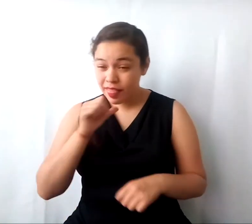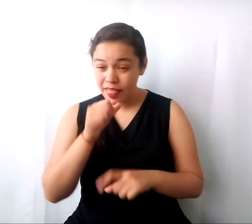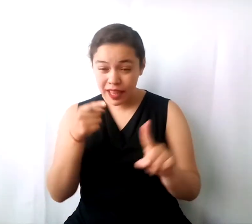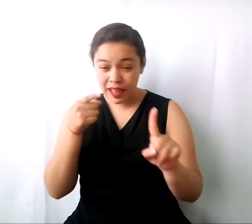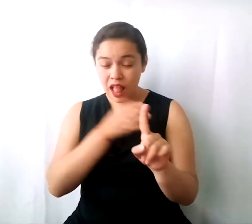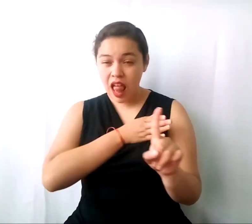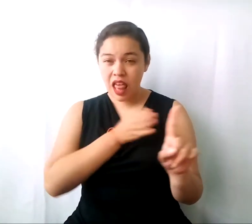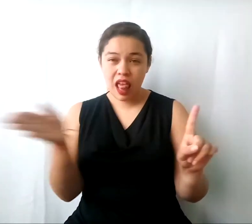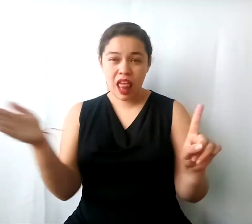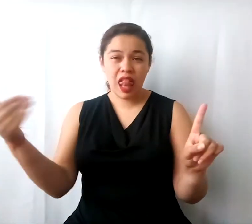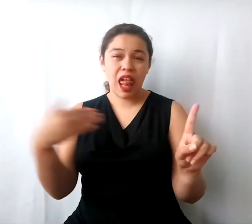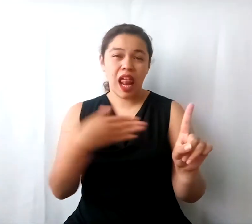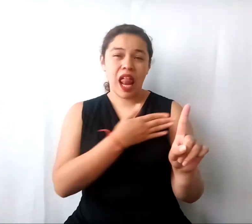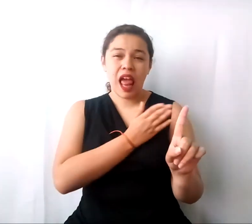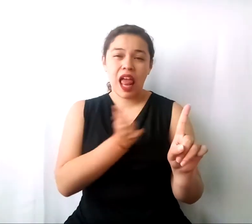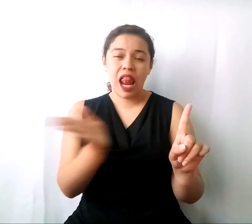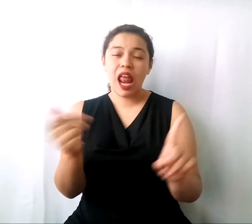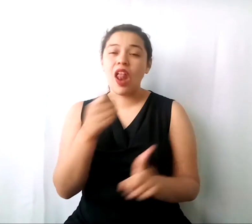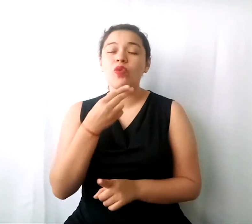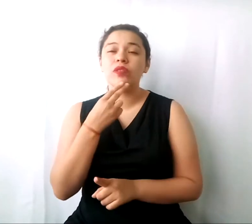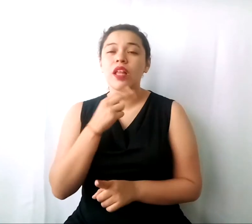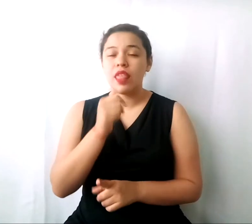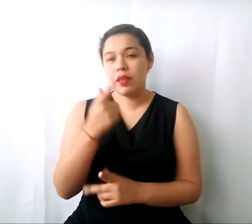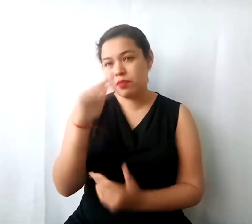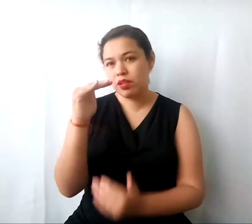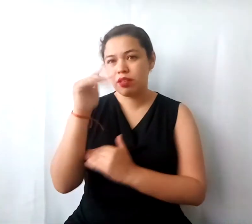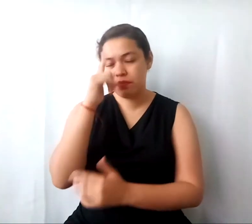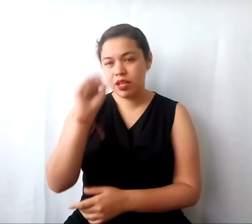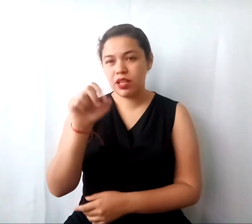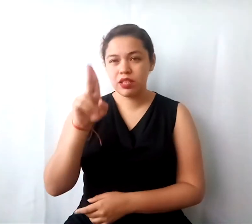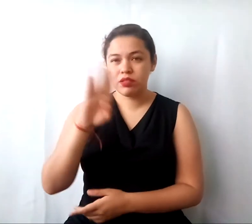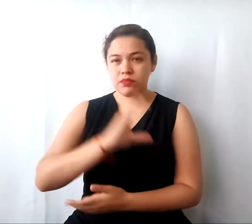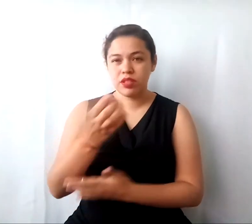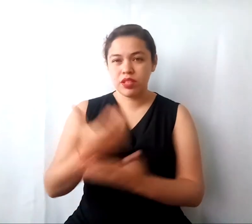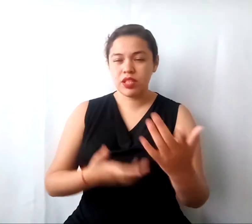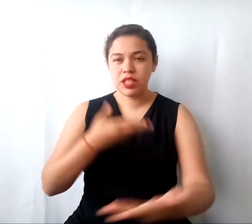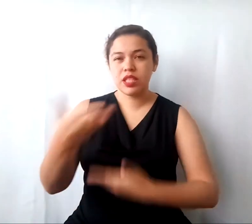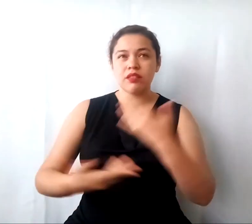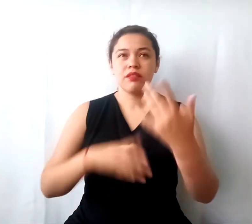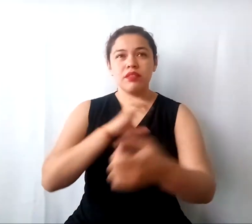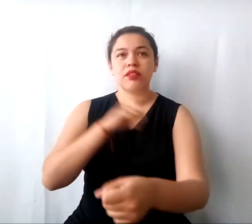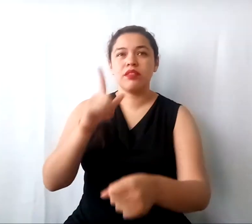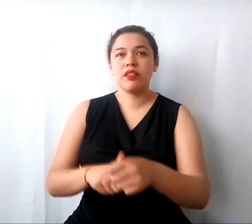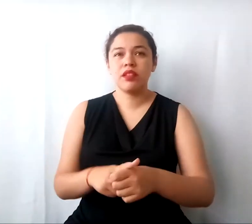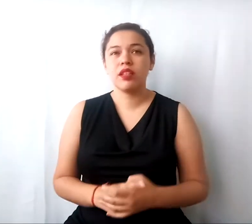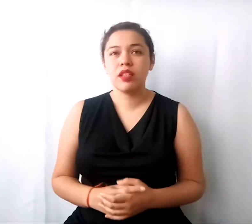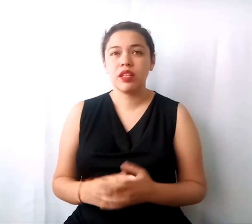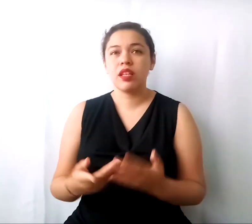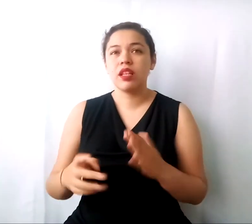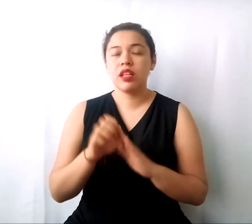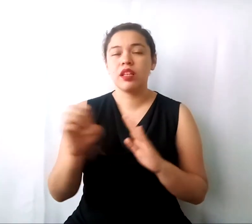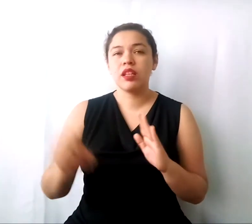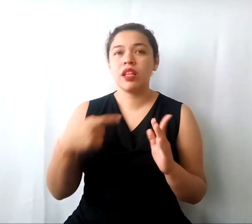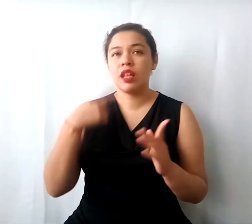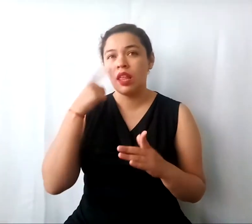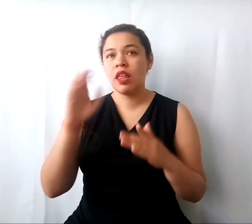quitar todo lo que no ocupan, porque eso los limita para subcontratar servicios especializados. Sí, por ejemplo, en la mañana tuvimos